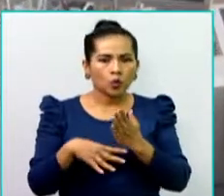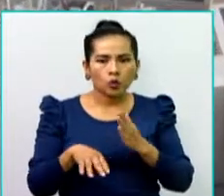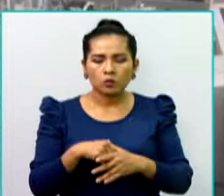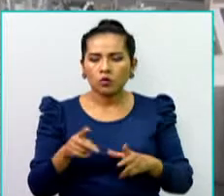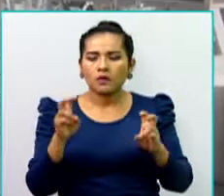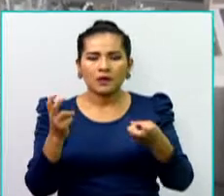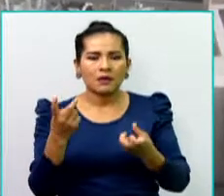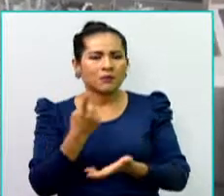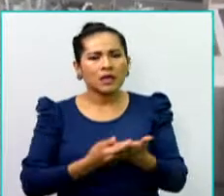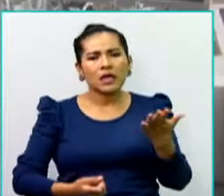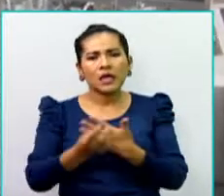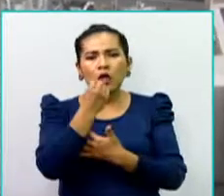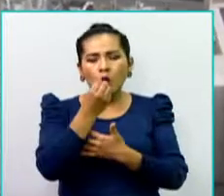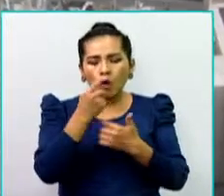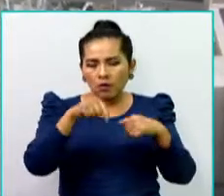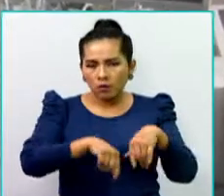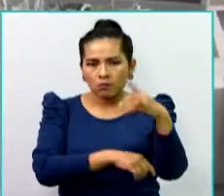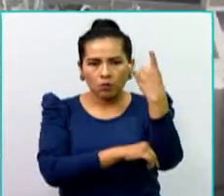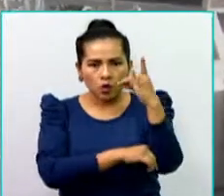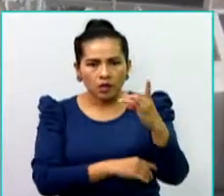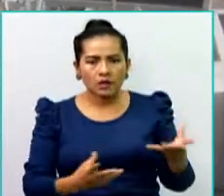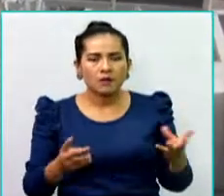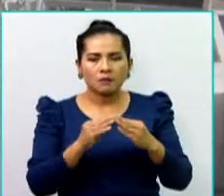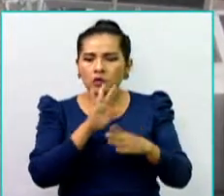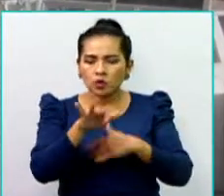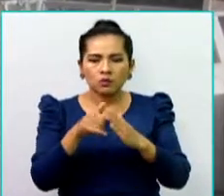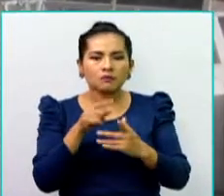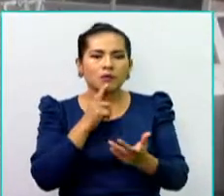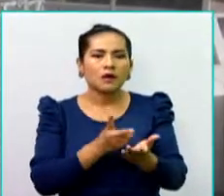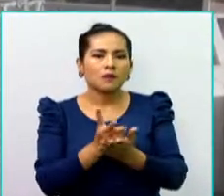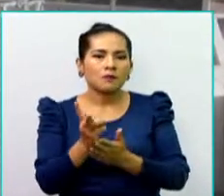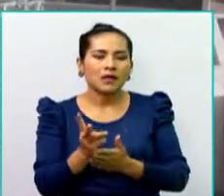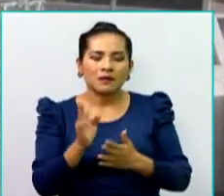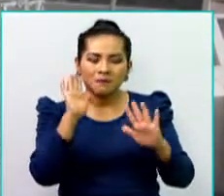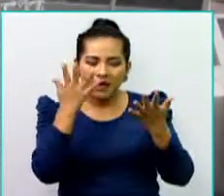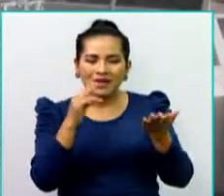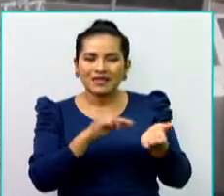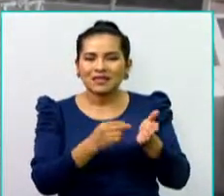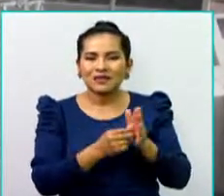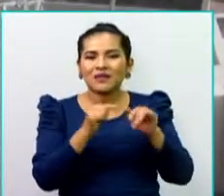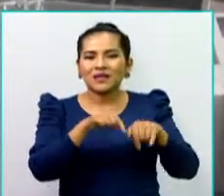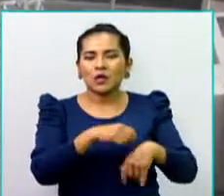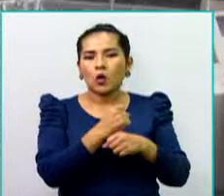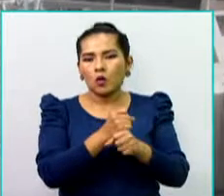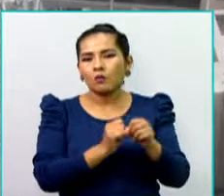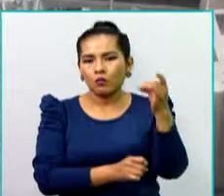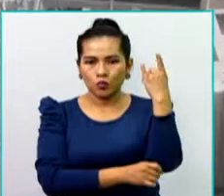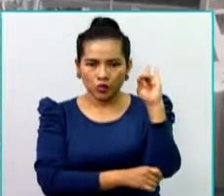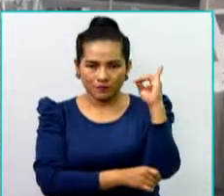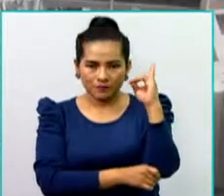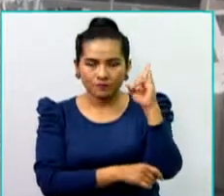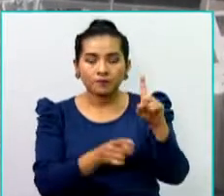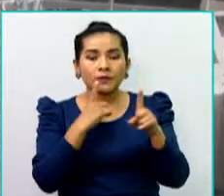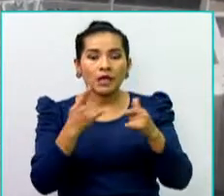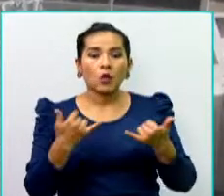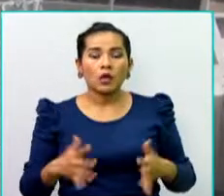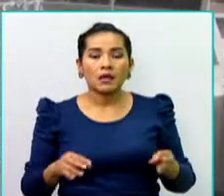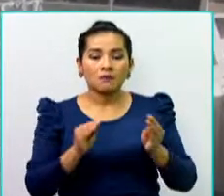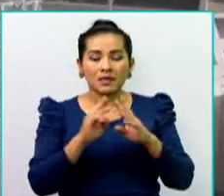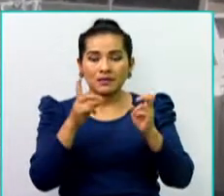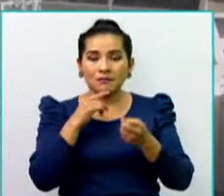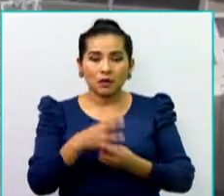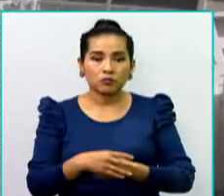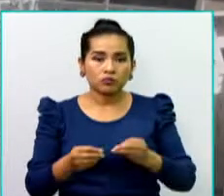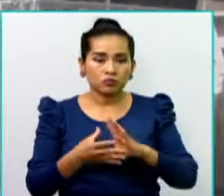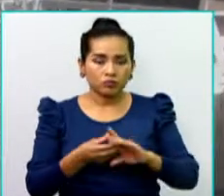que se come, en fin, realmente que quedó muy, muy, muy, muy boliviana. Y esta obra, por así historia, ¿no? Es una obra que le estrenó, por ejemplo,